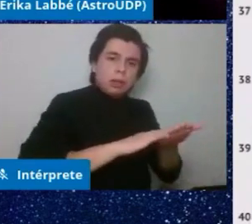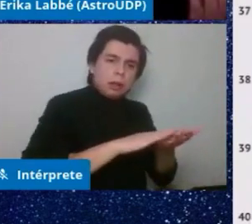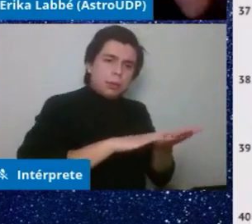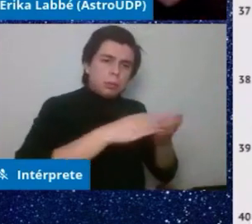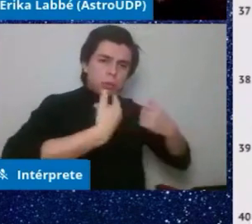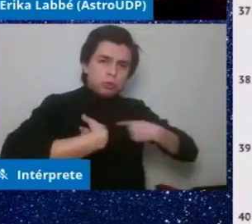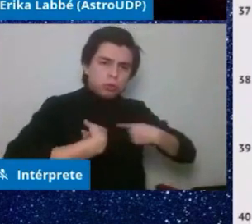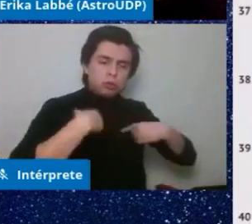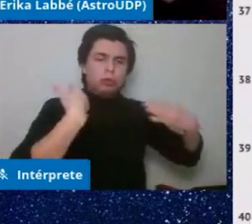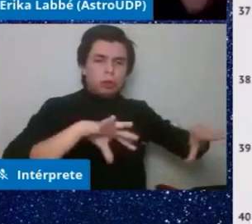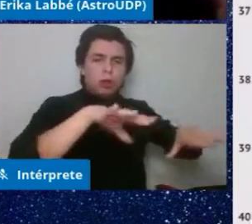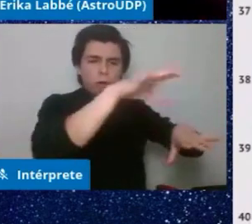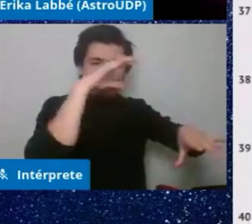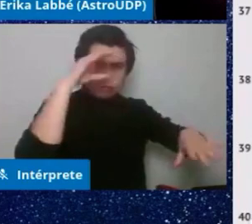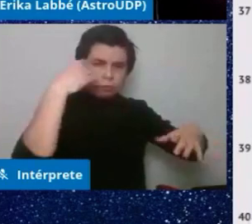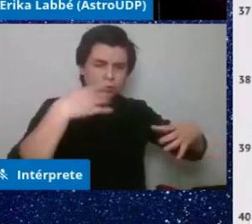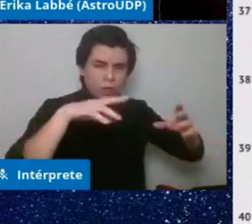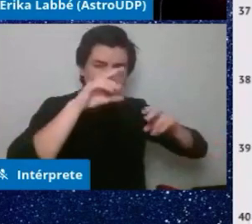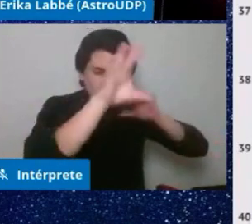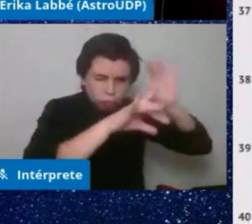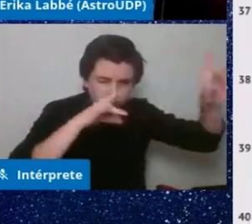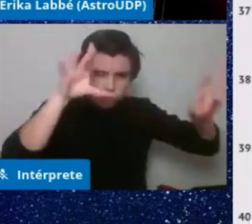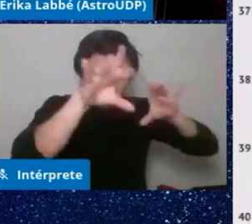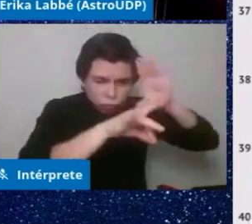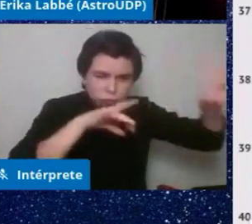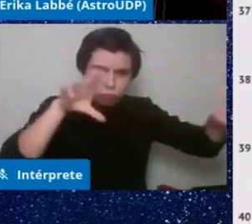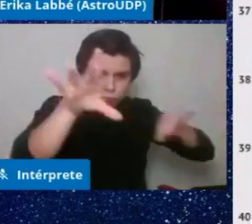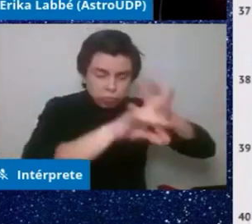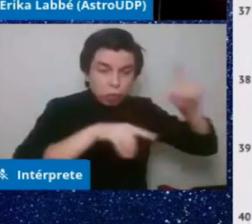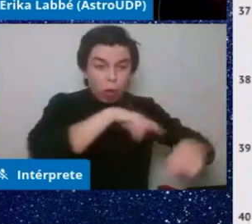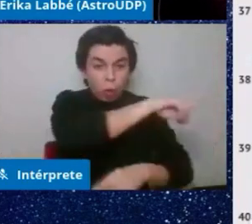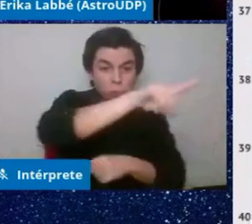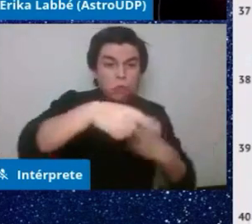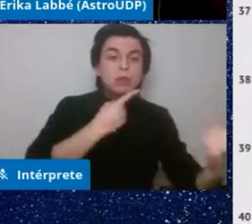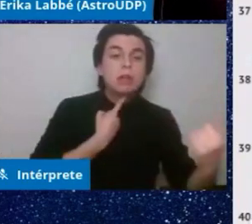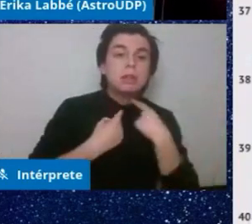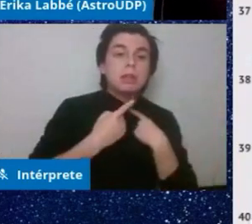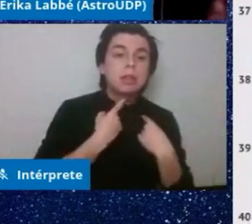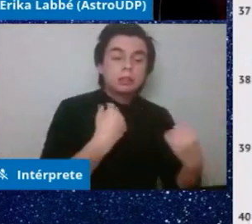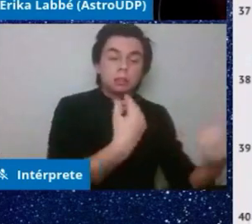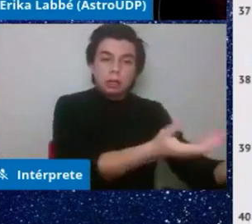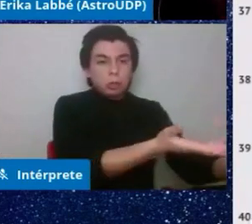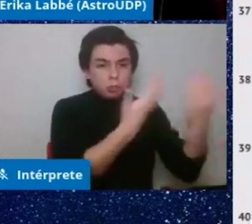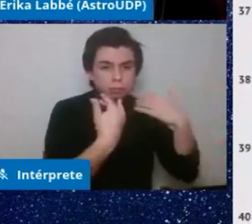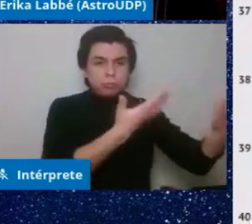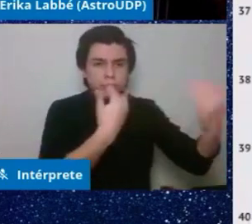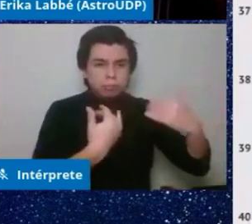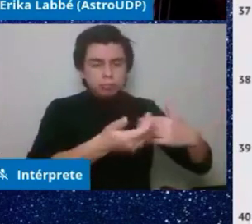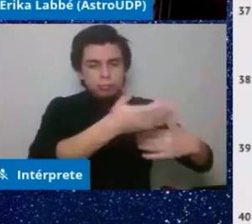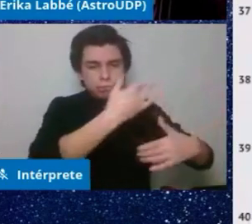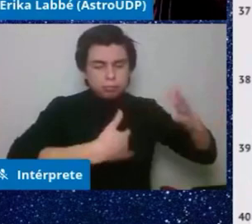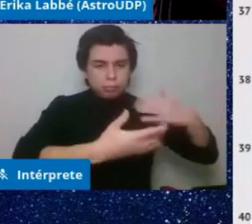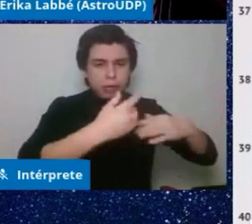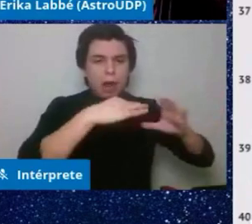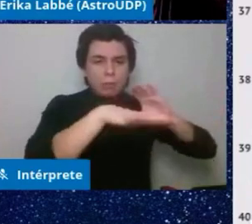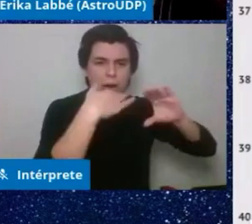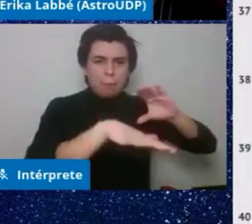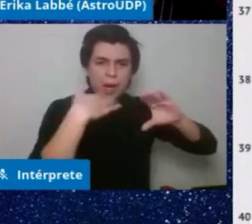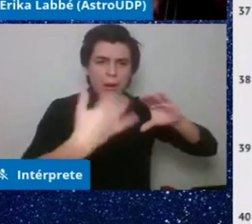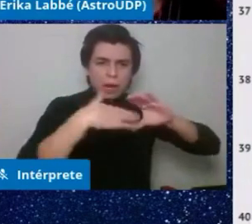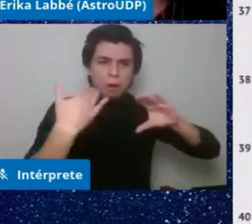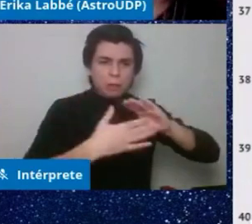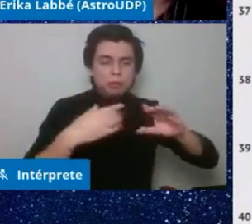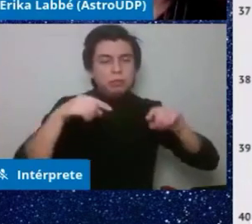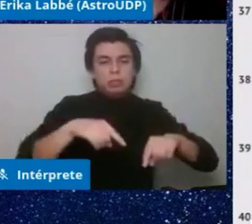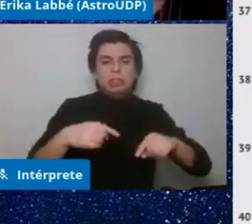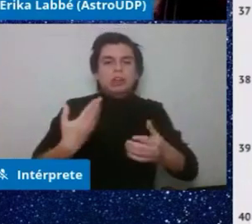tienen interés, nada, escríbanme, mándenme. Como les digo, la parte central de este grupo es un grupo de